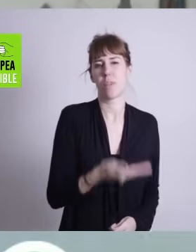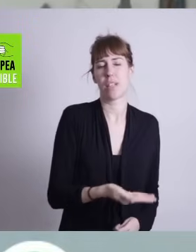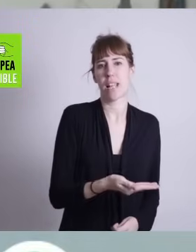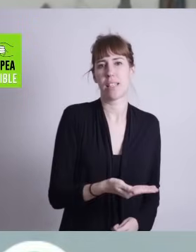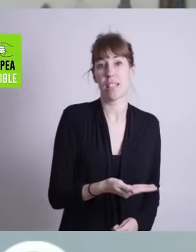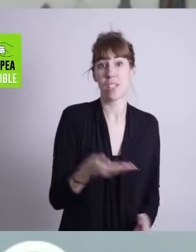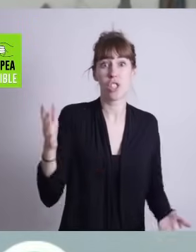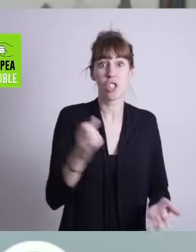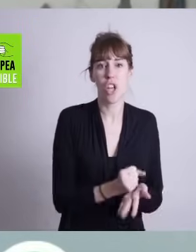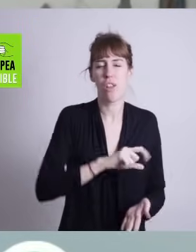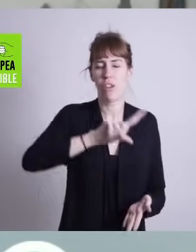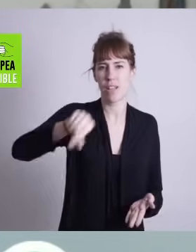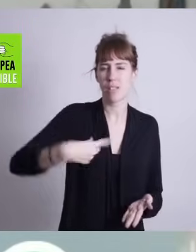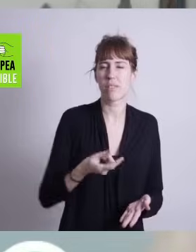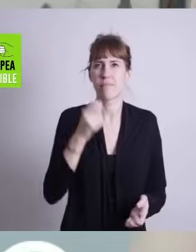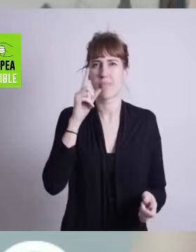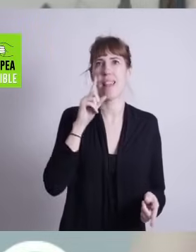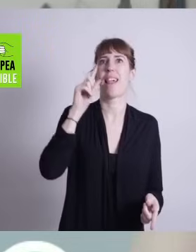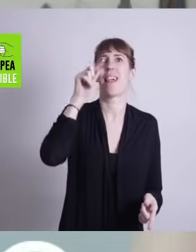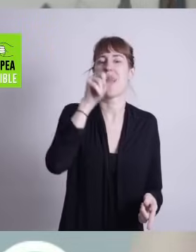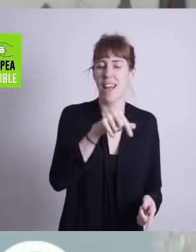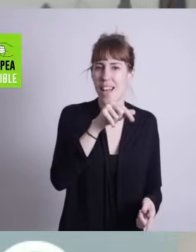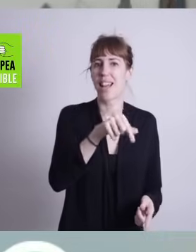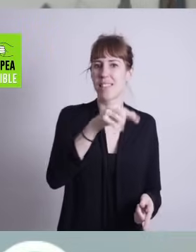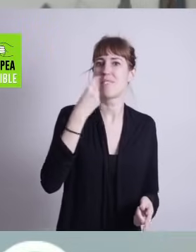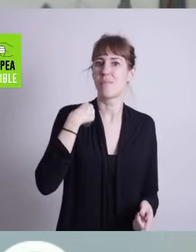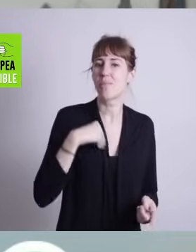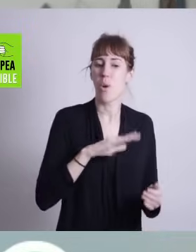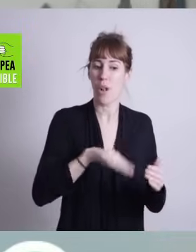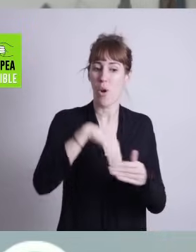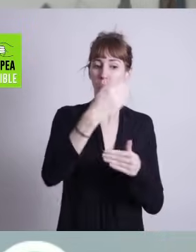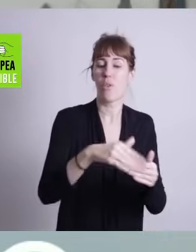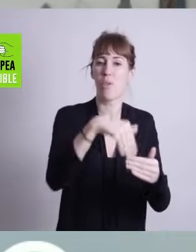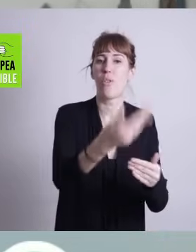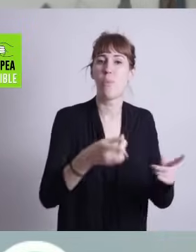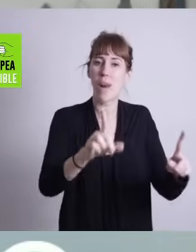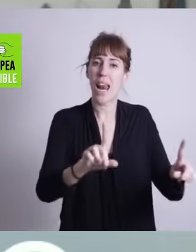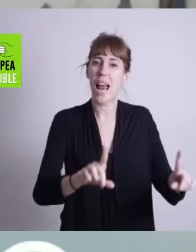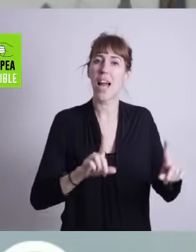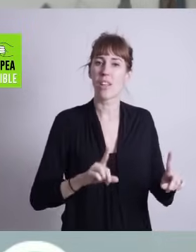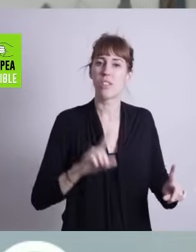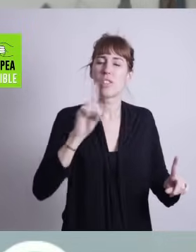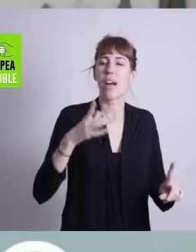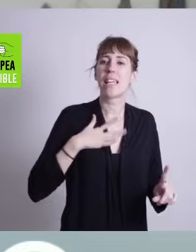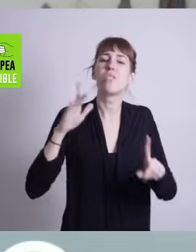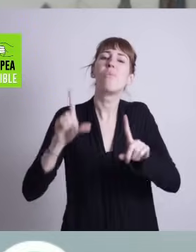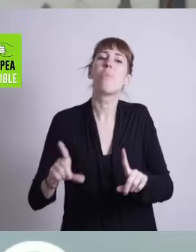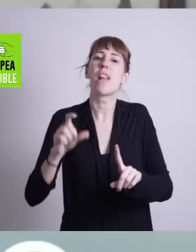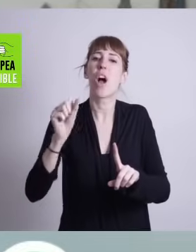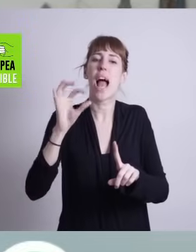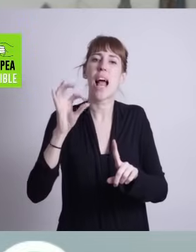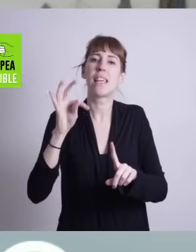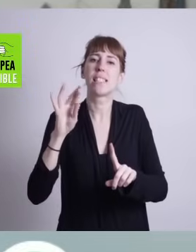lo que nosotros representamos, lo que nos rodea, lo que está en ese otro lado, pero en los distintos planos, no quedarnos en un plano astral, que